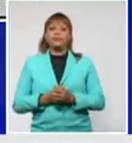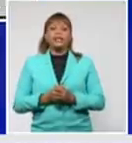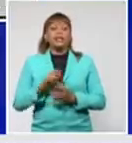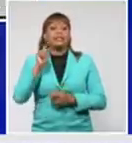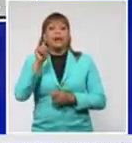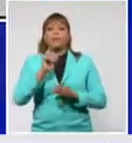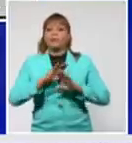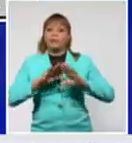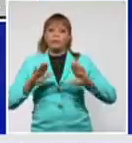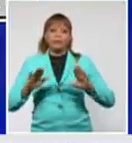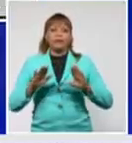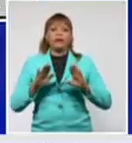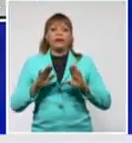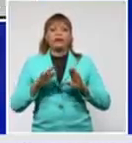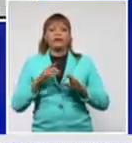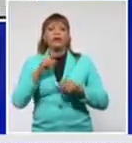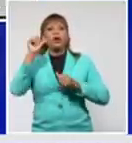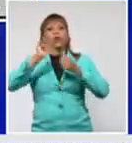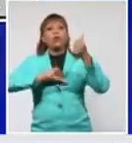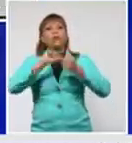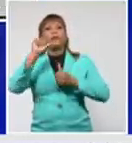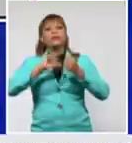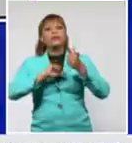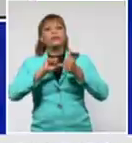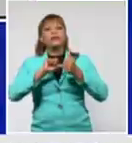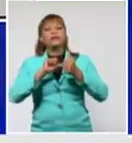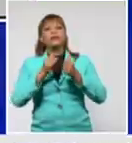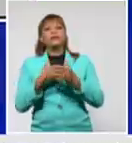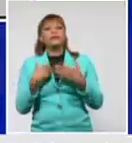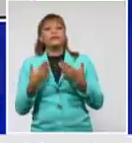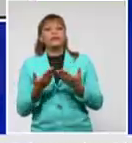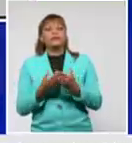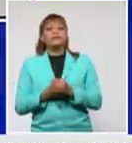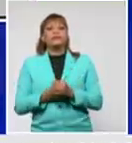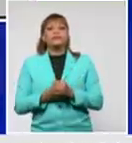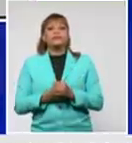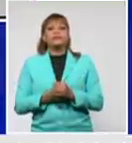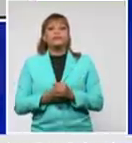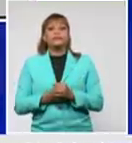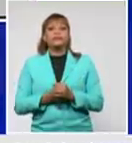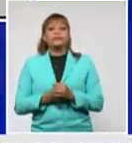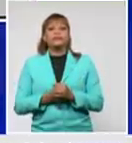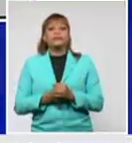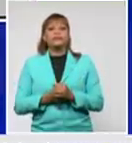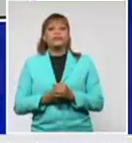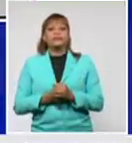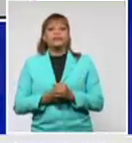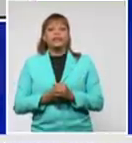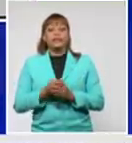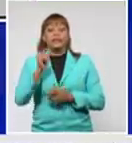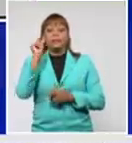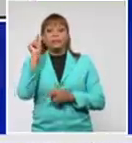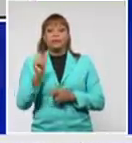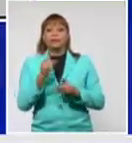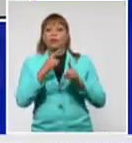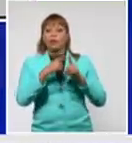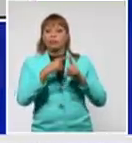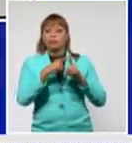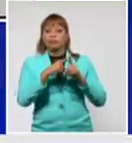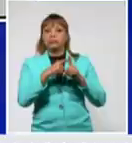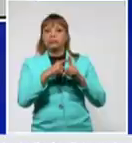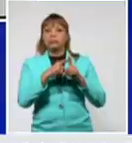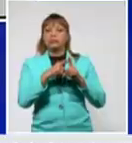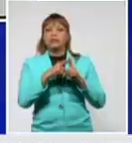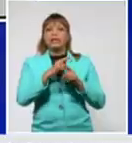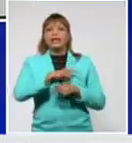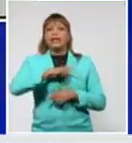cómo ha sido el comportamiento de los estimados de casos confirmados. Es la curva